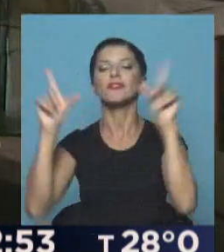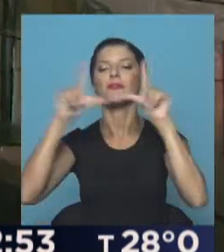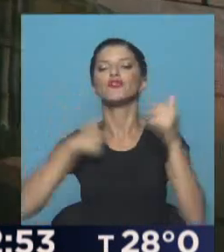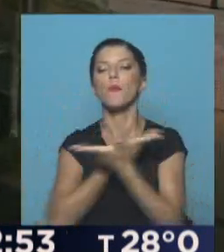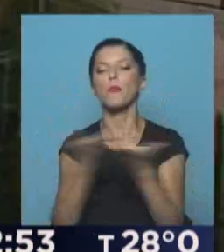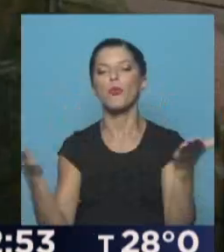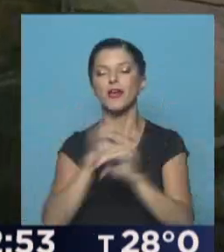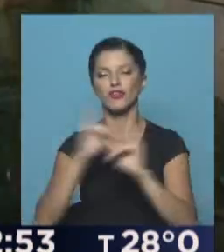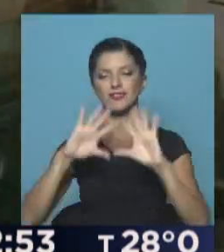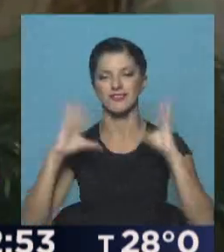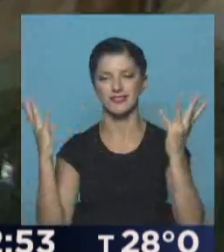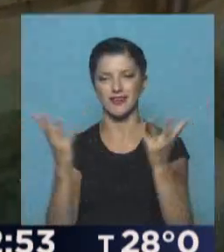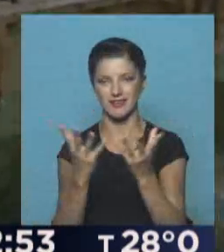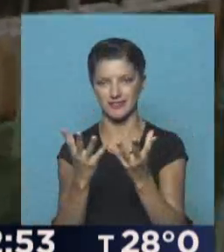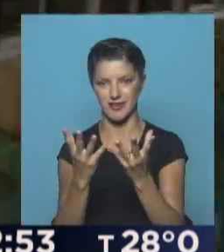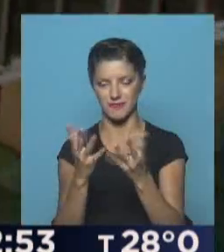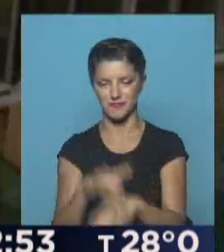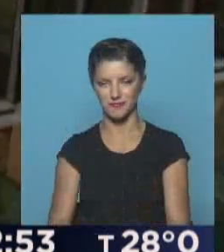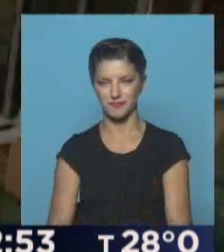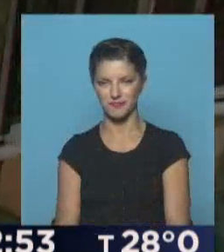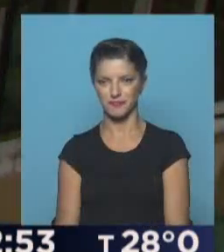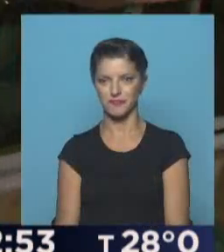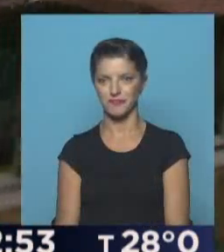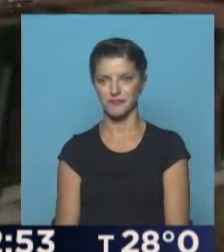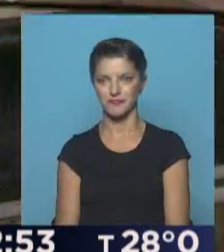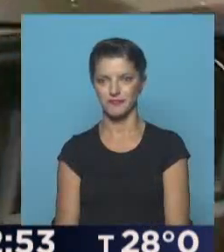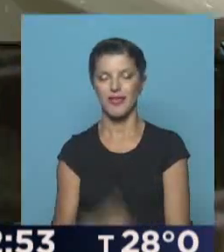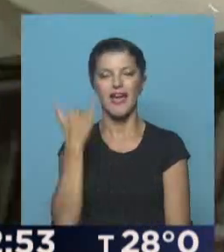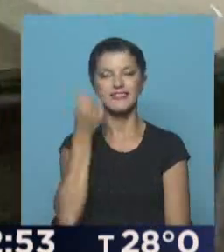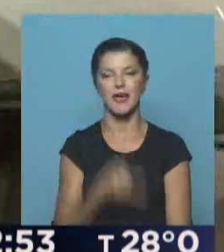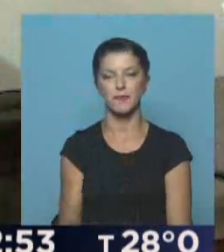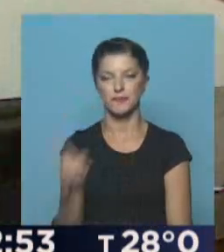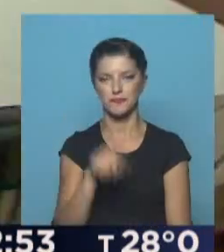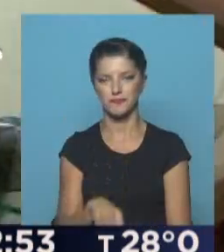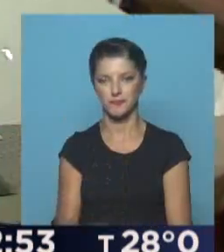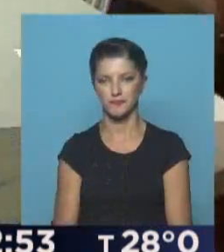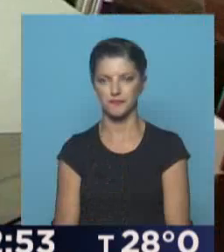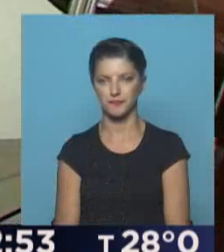internacional de Televisión Pública Noticias. Ya volvemos.